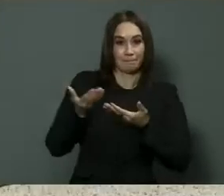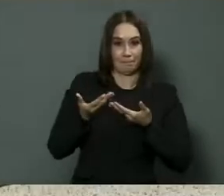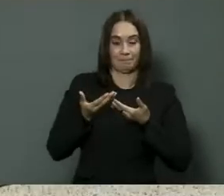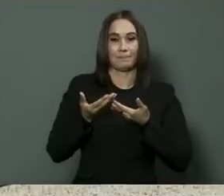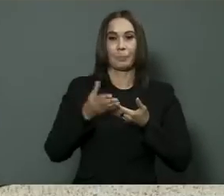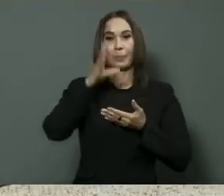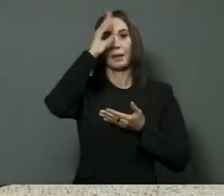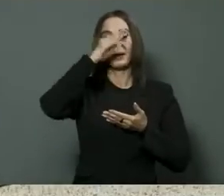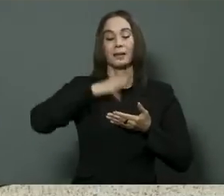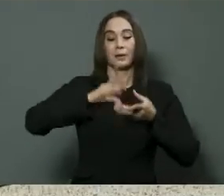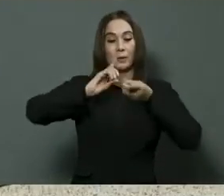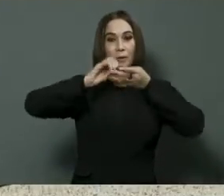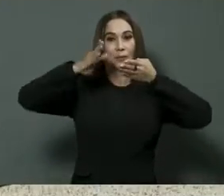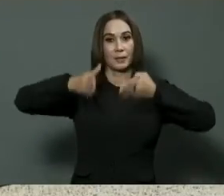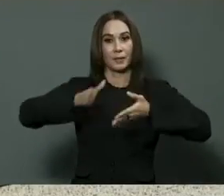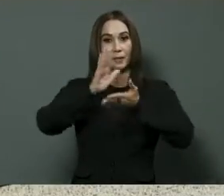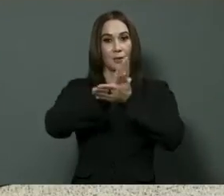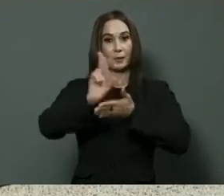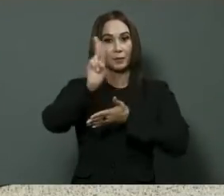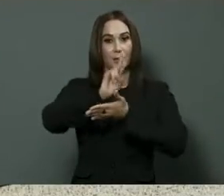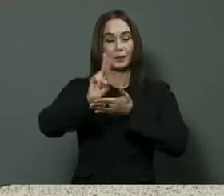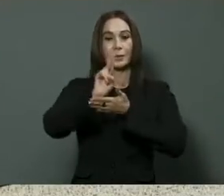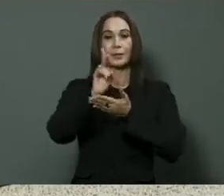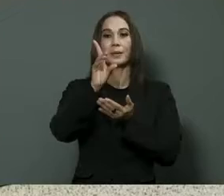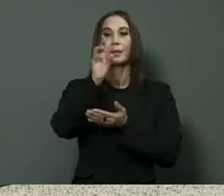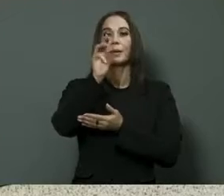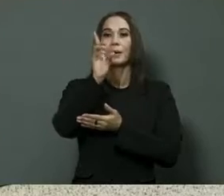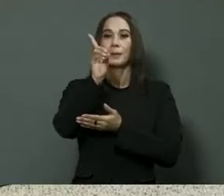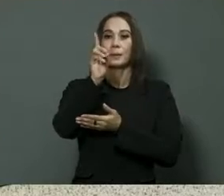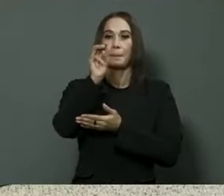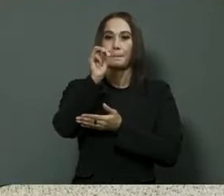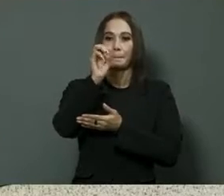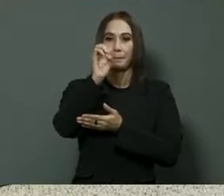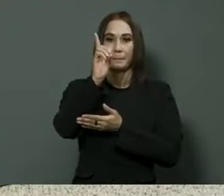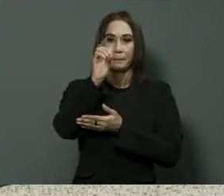el señor director Miguel Medina.